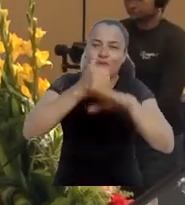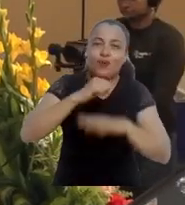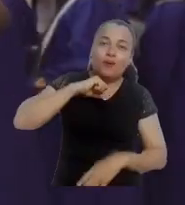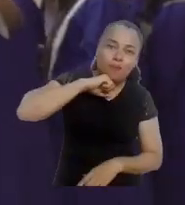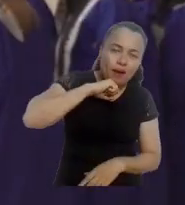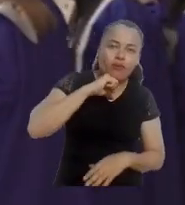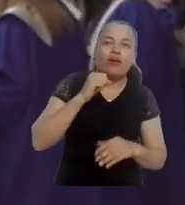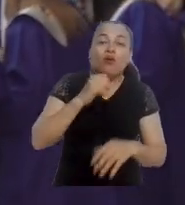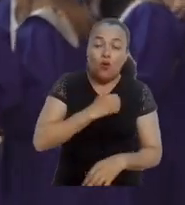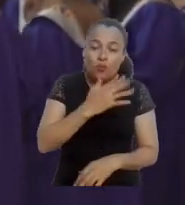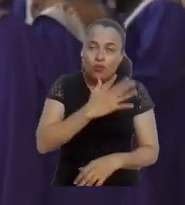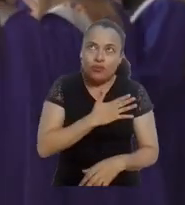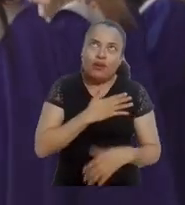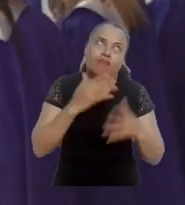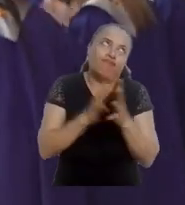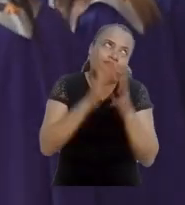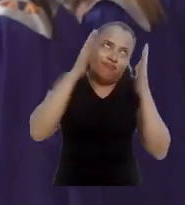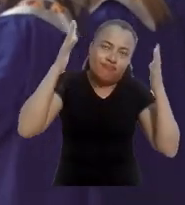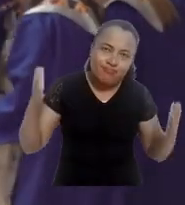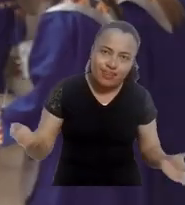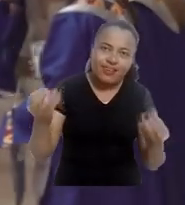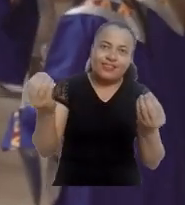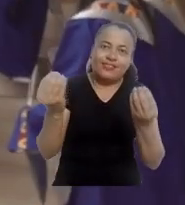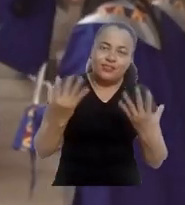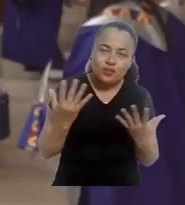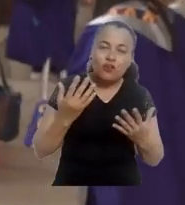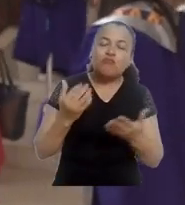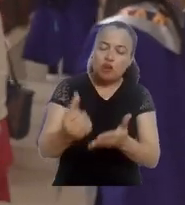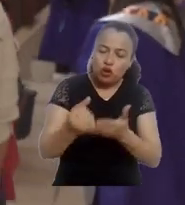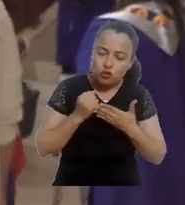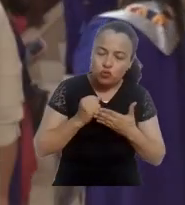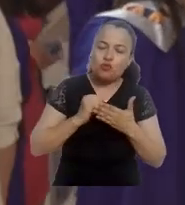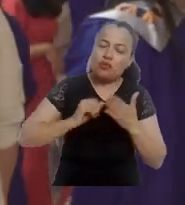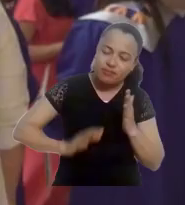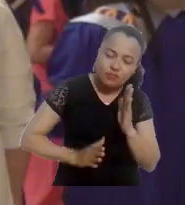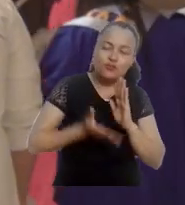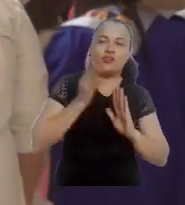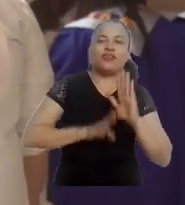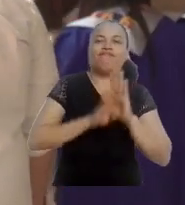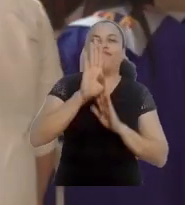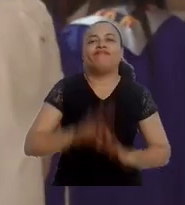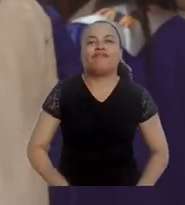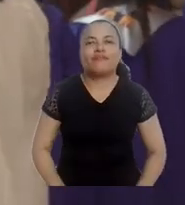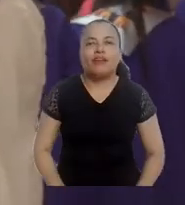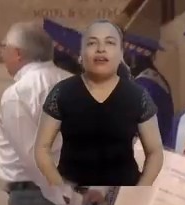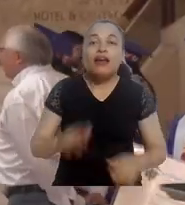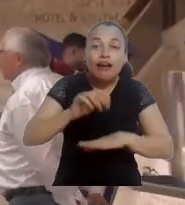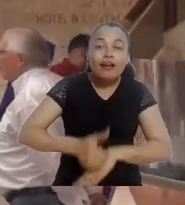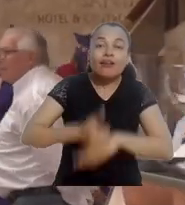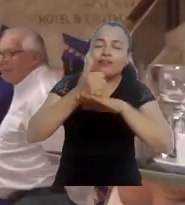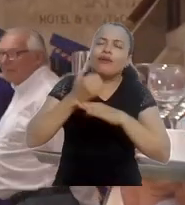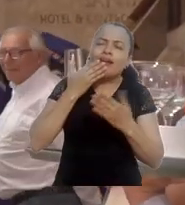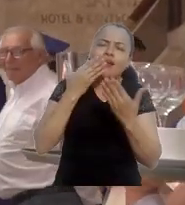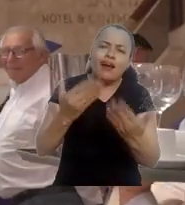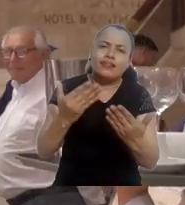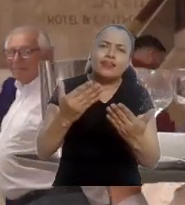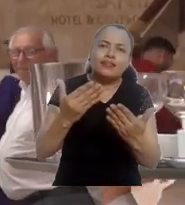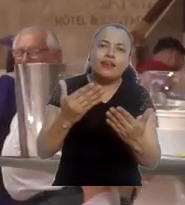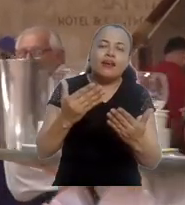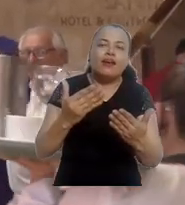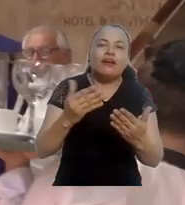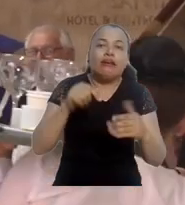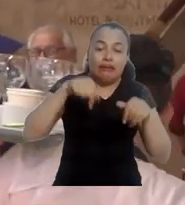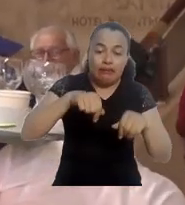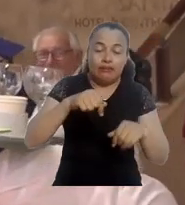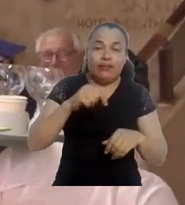rector Pablo Vera Salazar a esta oportunidad tan grande que nos dio, nos ayudó a surgir, a salir adelante. Al rector le doy primero que todo